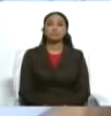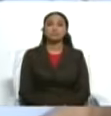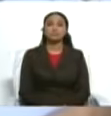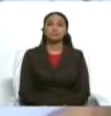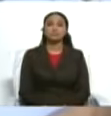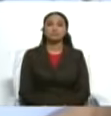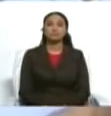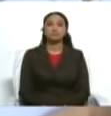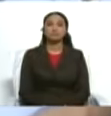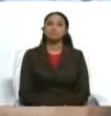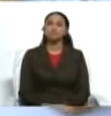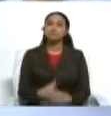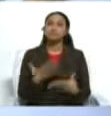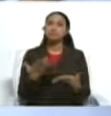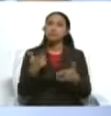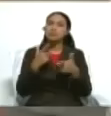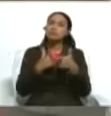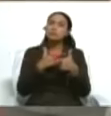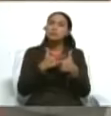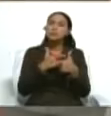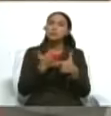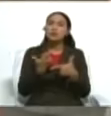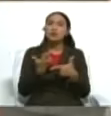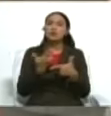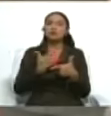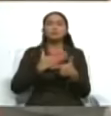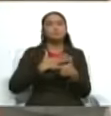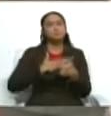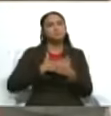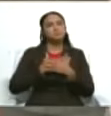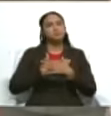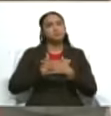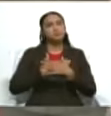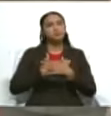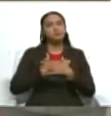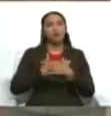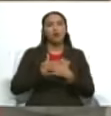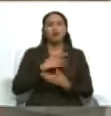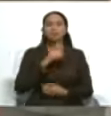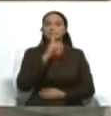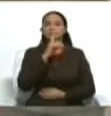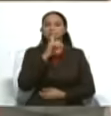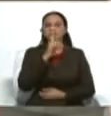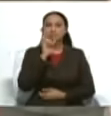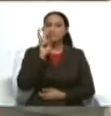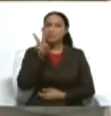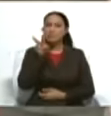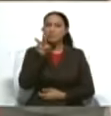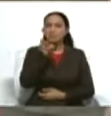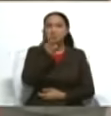Entonces, ahí están esas cosas pues, que yo miro cuando ando en silencio por allí,